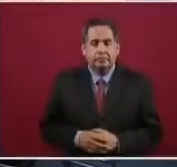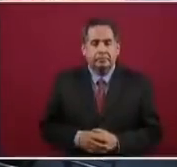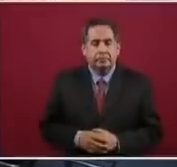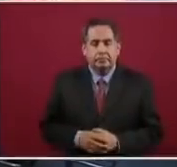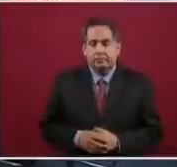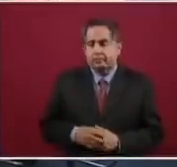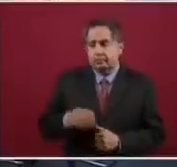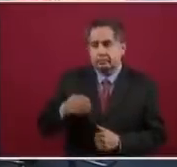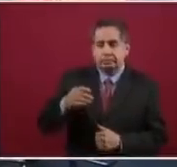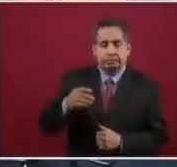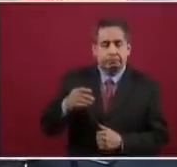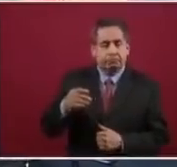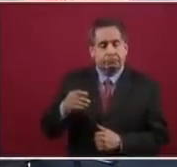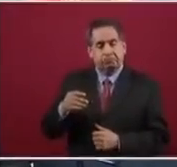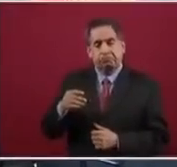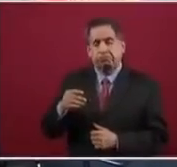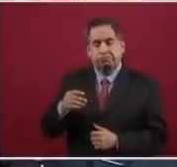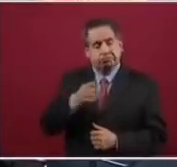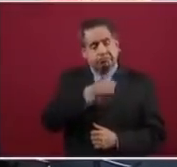ellos este